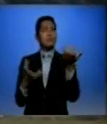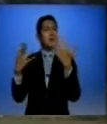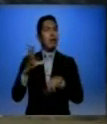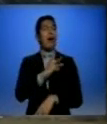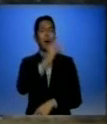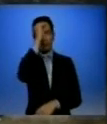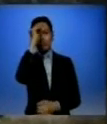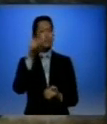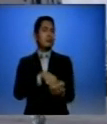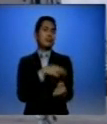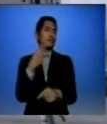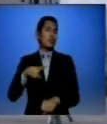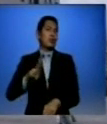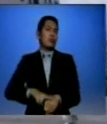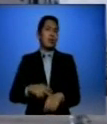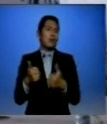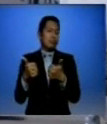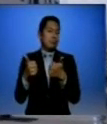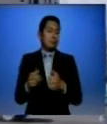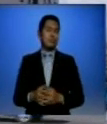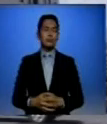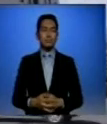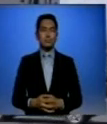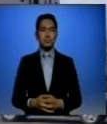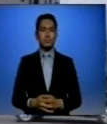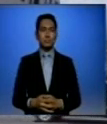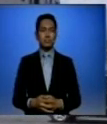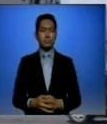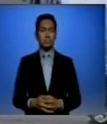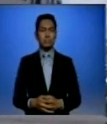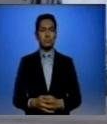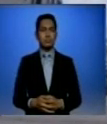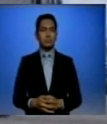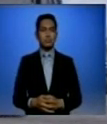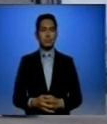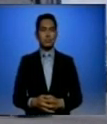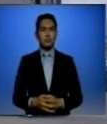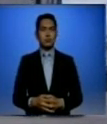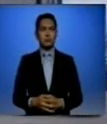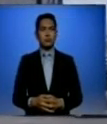mantiene la alerta amarilla. En La Tacunga, Verónica Tipantasic, Gama Noticias.